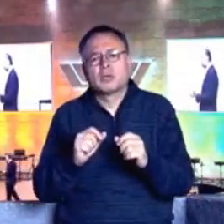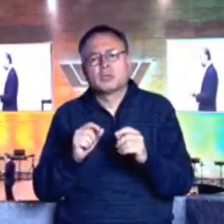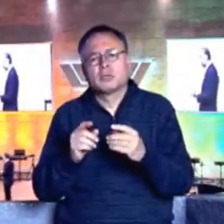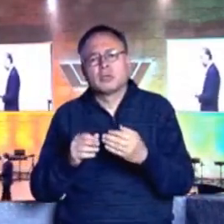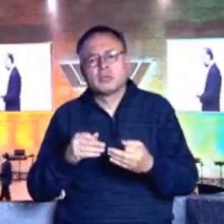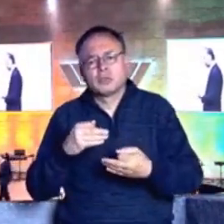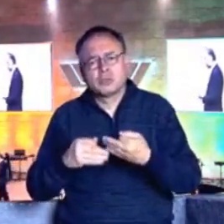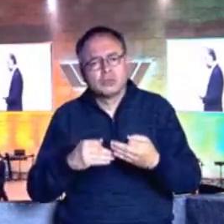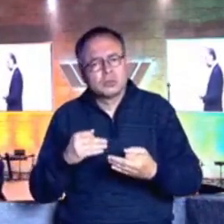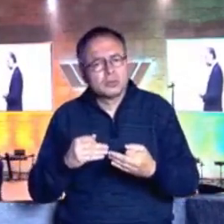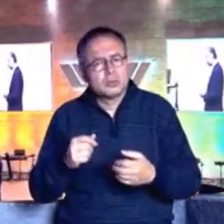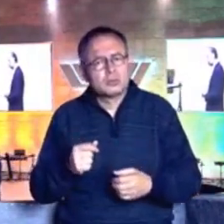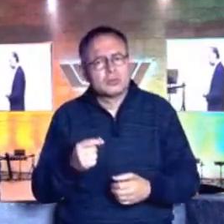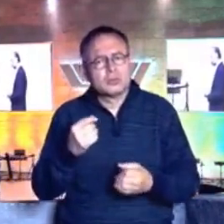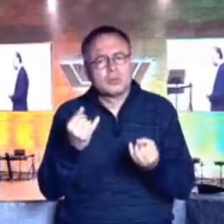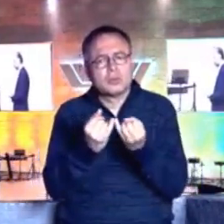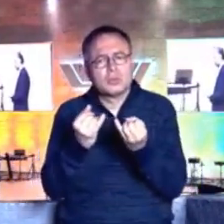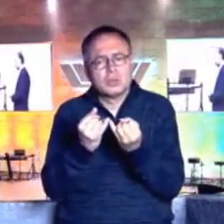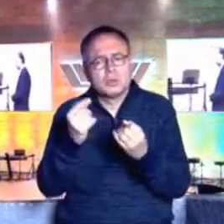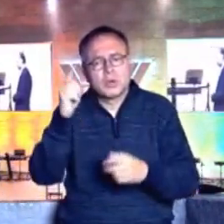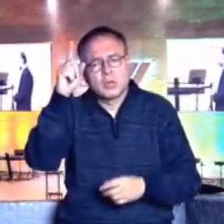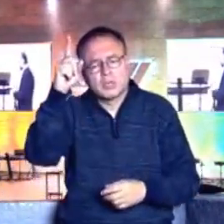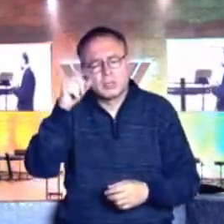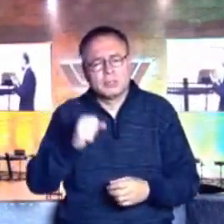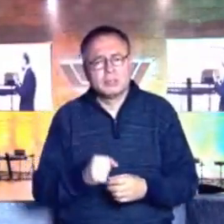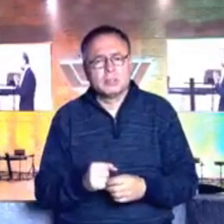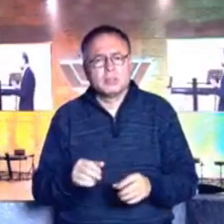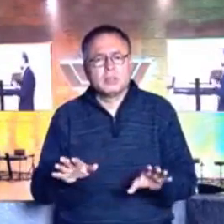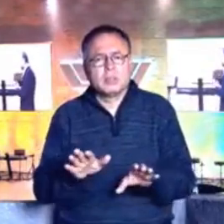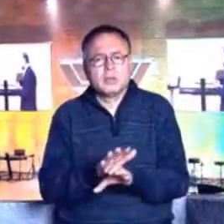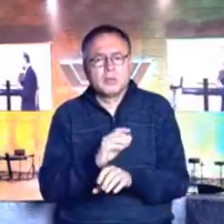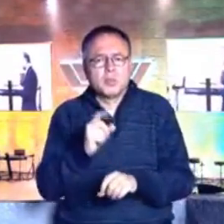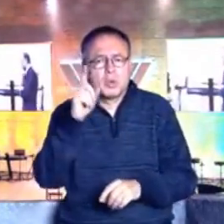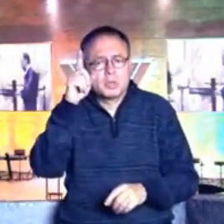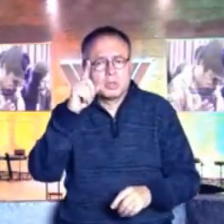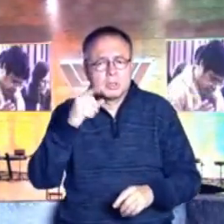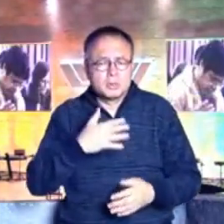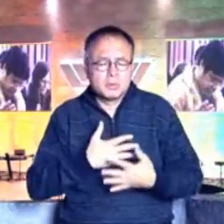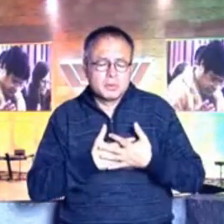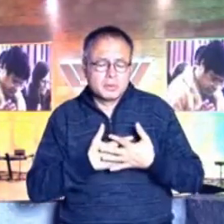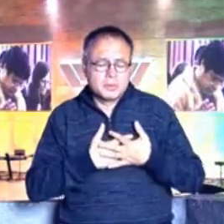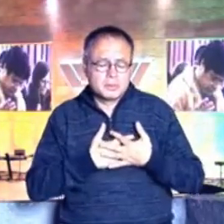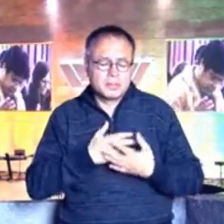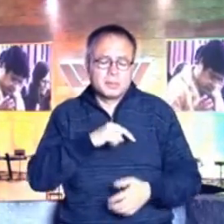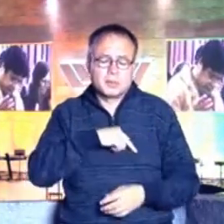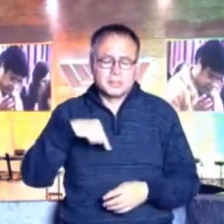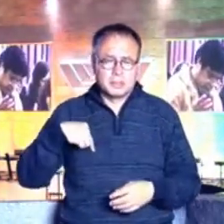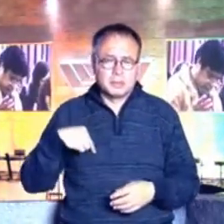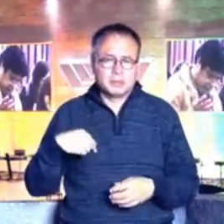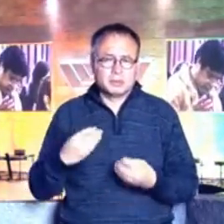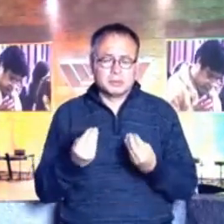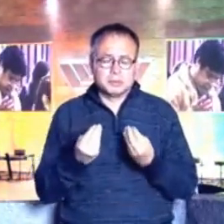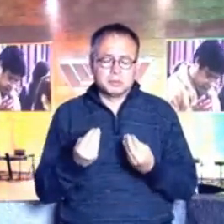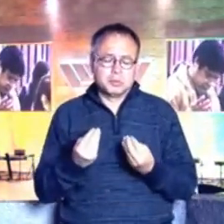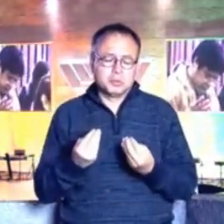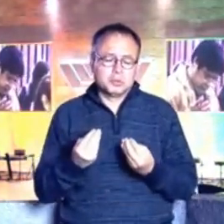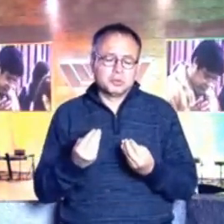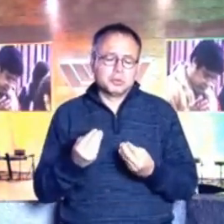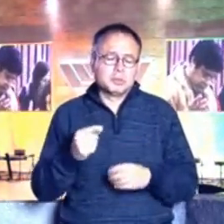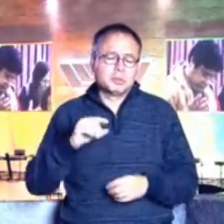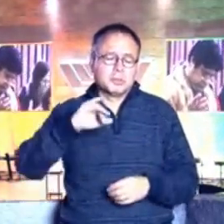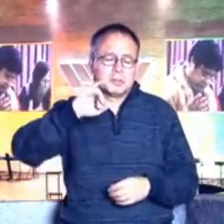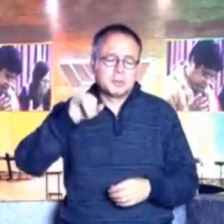con nosotros Porque tú nos amas porque tú eres